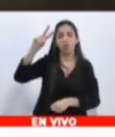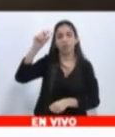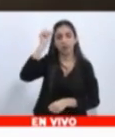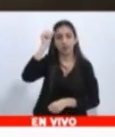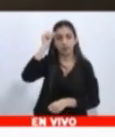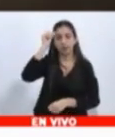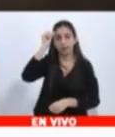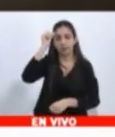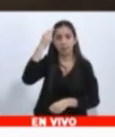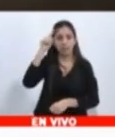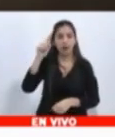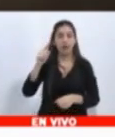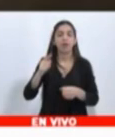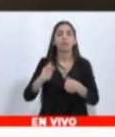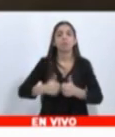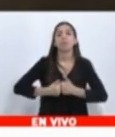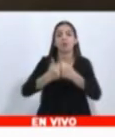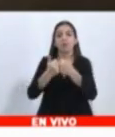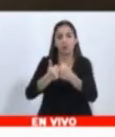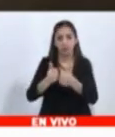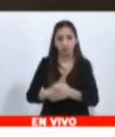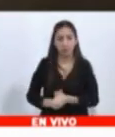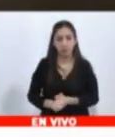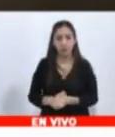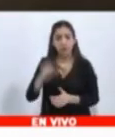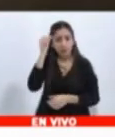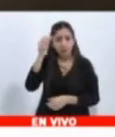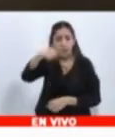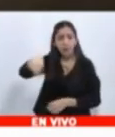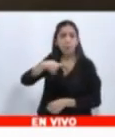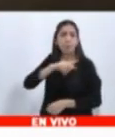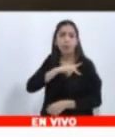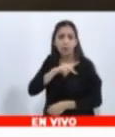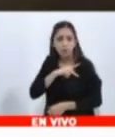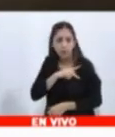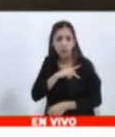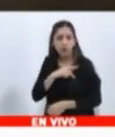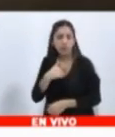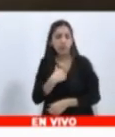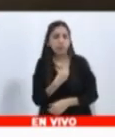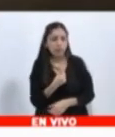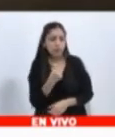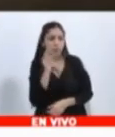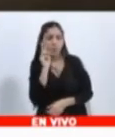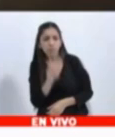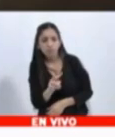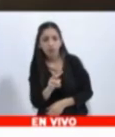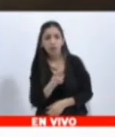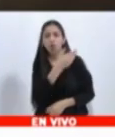vamos a doblar nuestra apuesta para que la